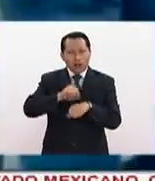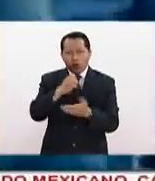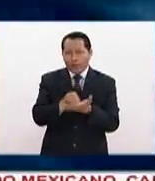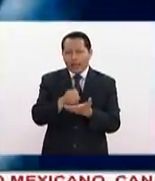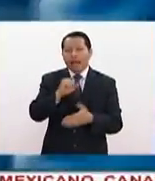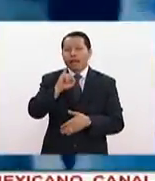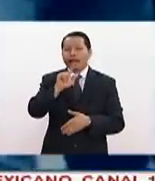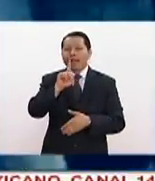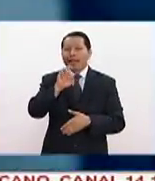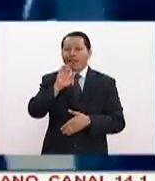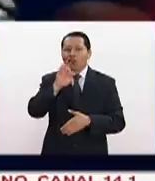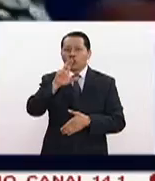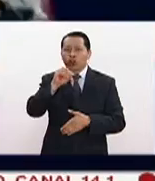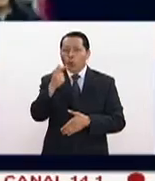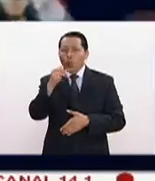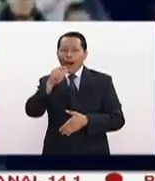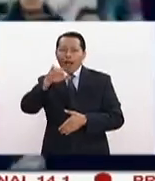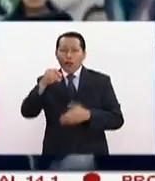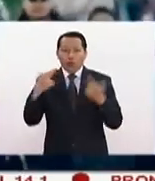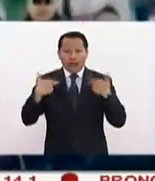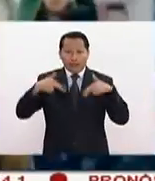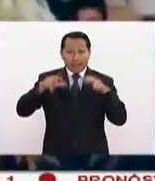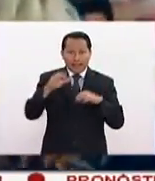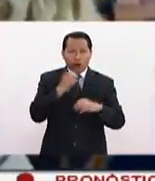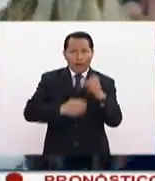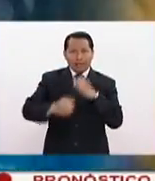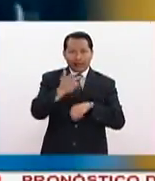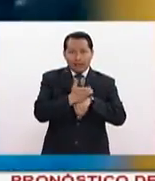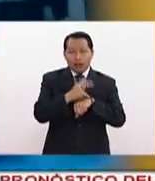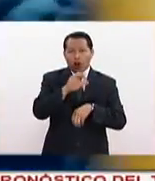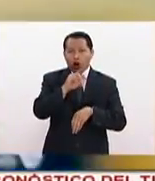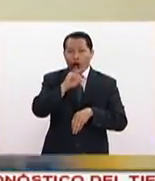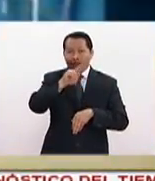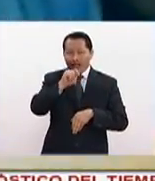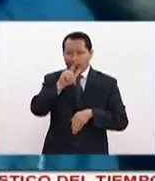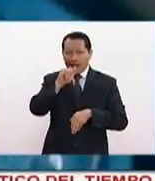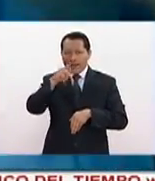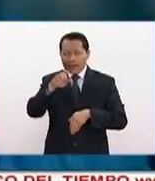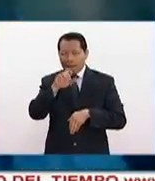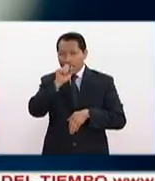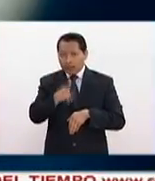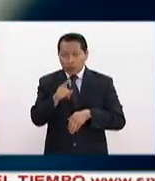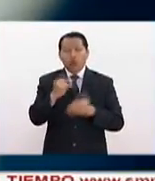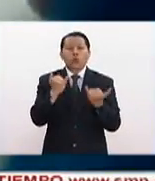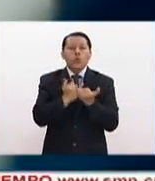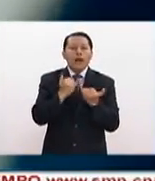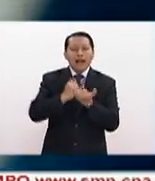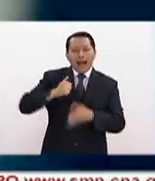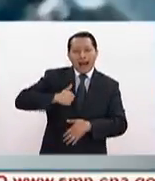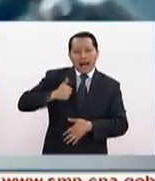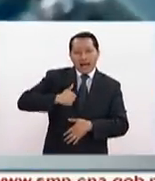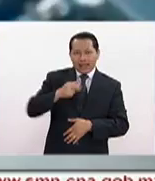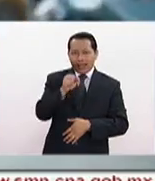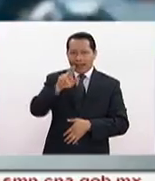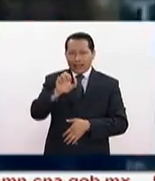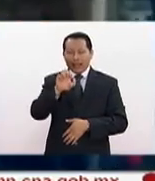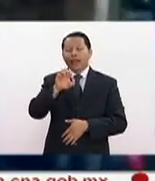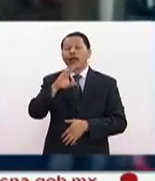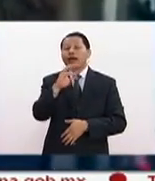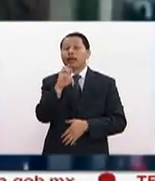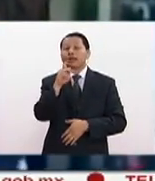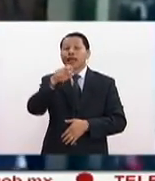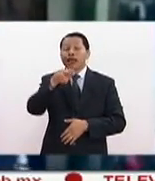Economía, Ildefonso Guajardo, el representante comercial de Estados Unidos, Robert Lighthizer, y la canciller de Canadá, Chrystia